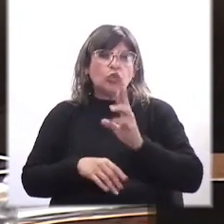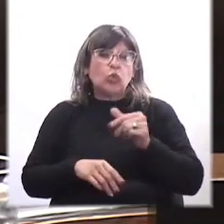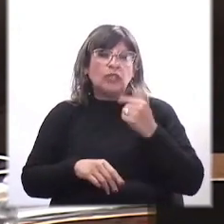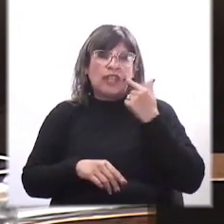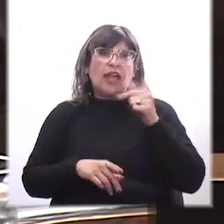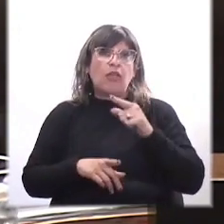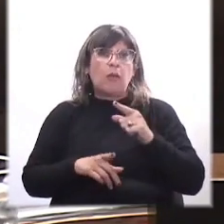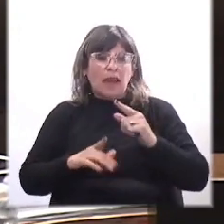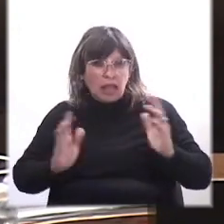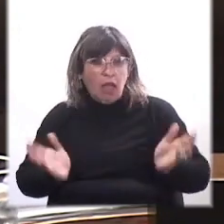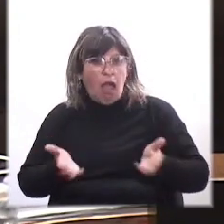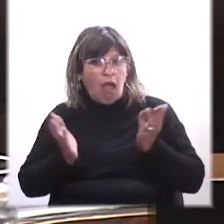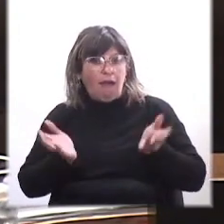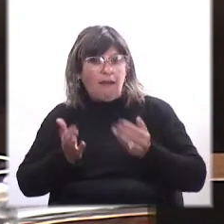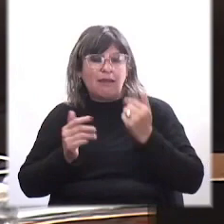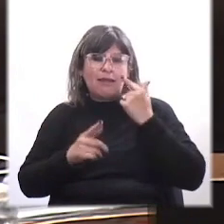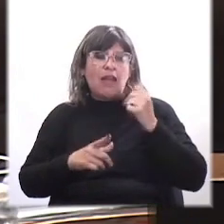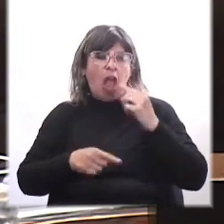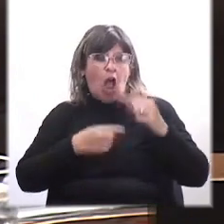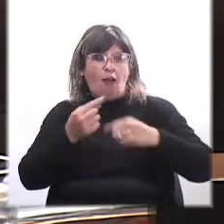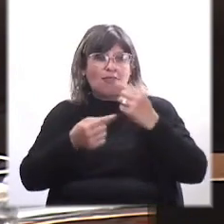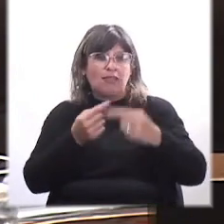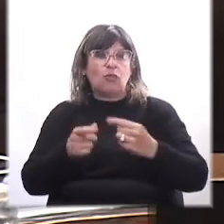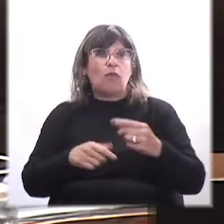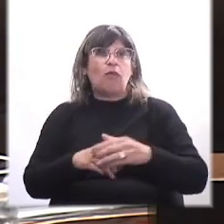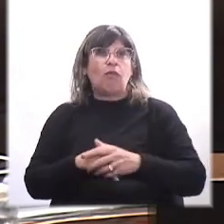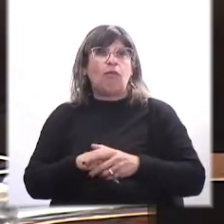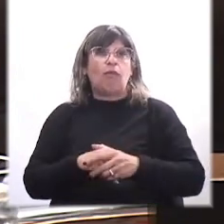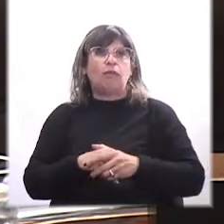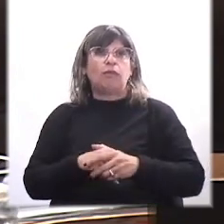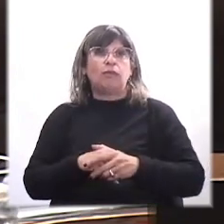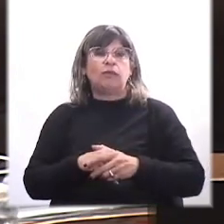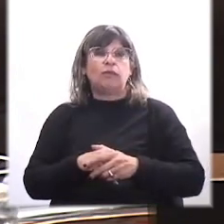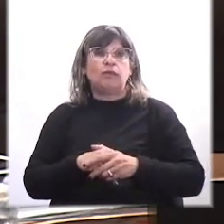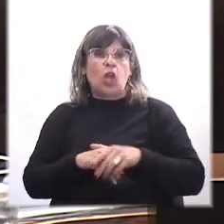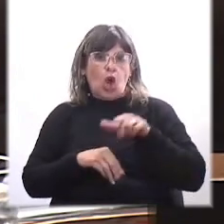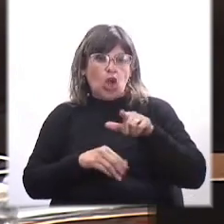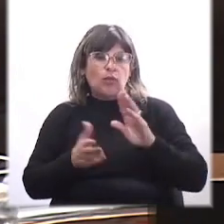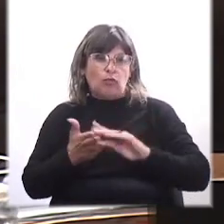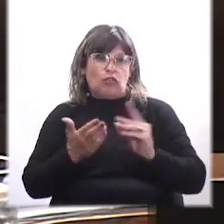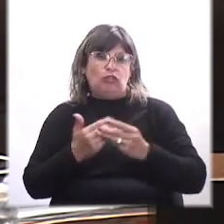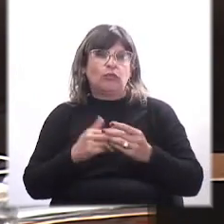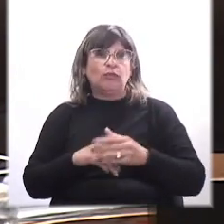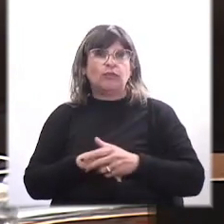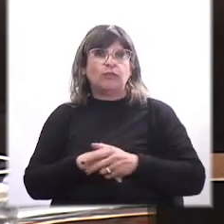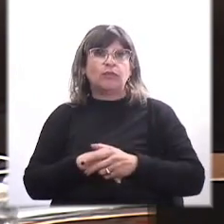los incentivara a continuar con ese proyecto.